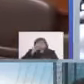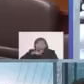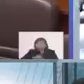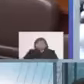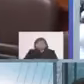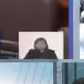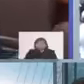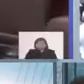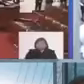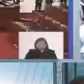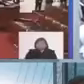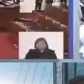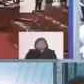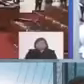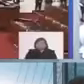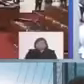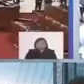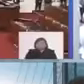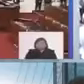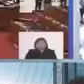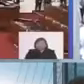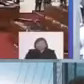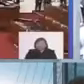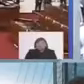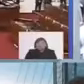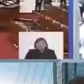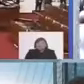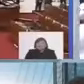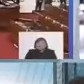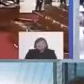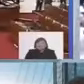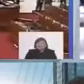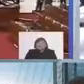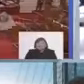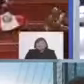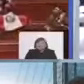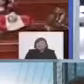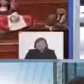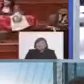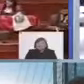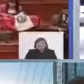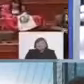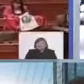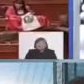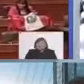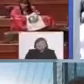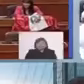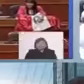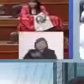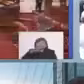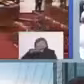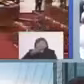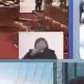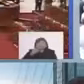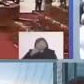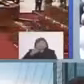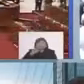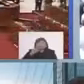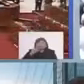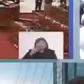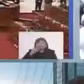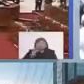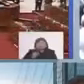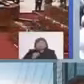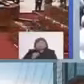del Congreso, ¿no? Hay algo muy importante que les tengo que comentar. La vicepresidenta de Pedro Castillo,